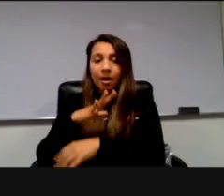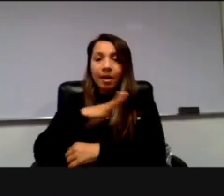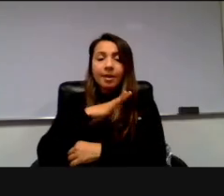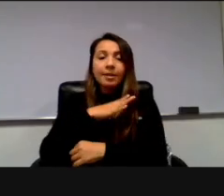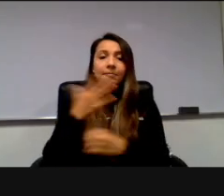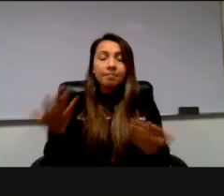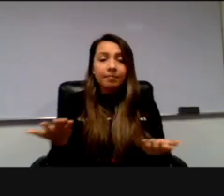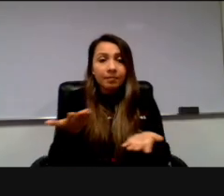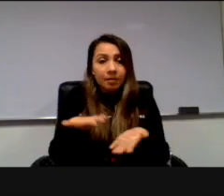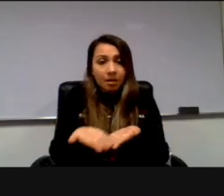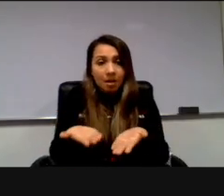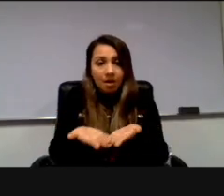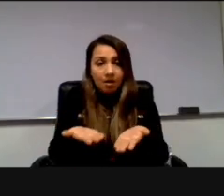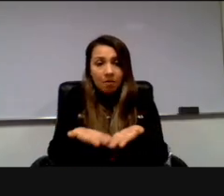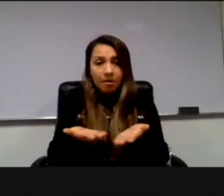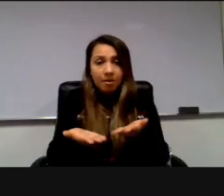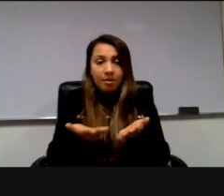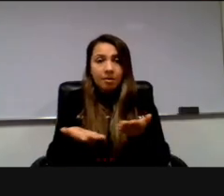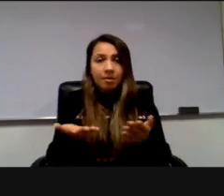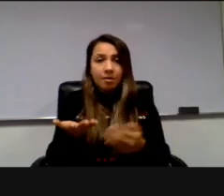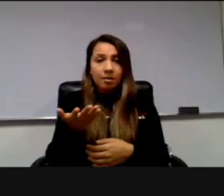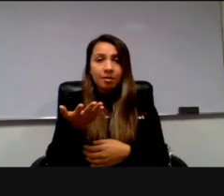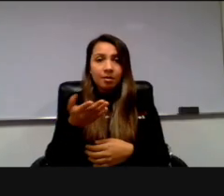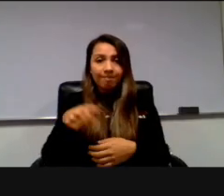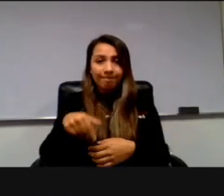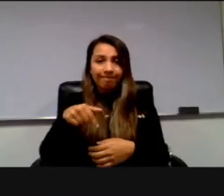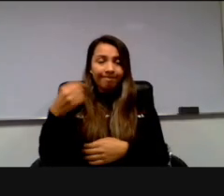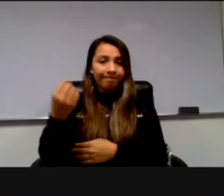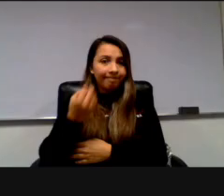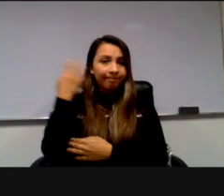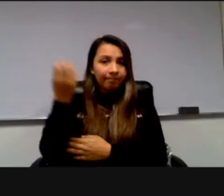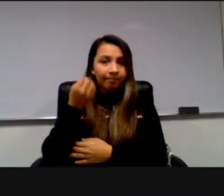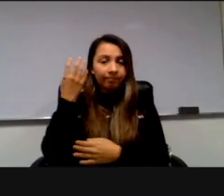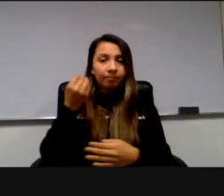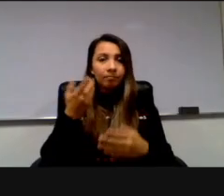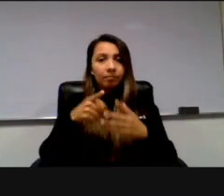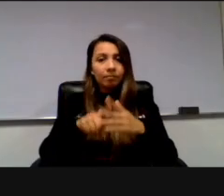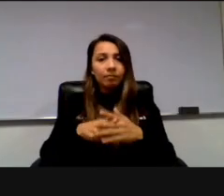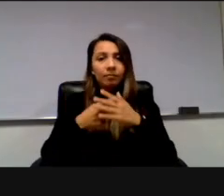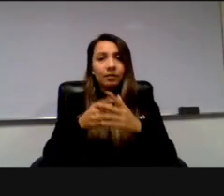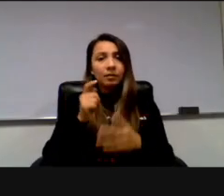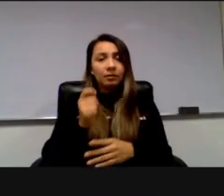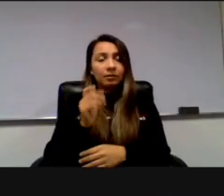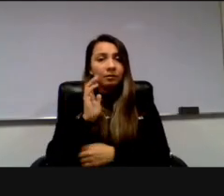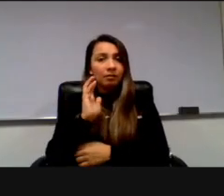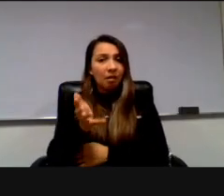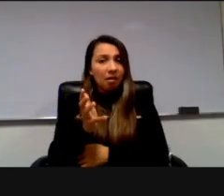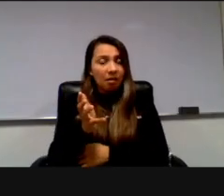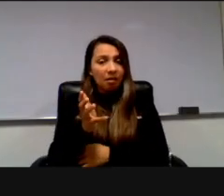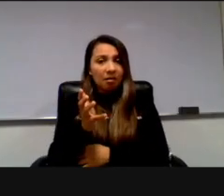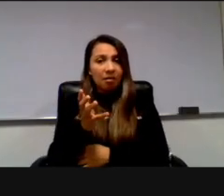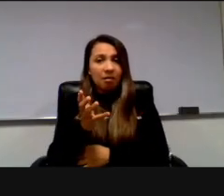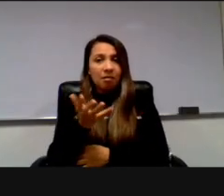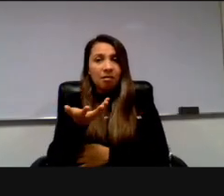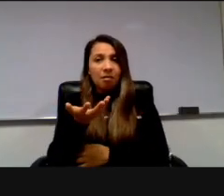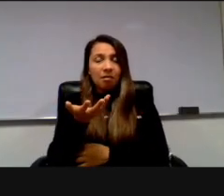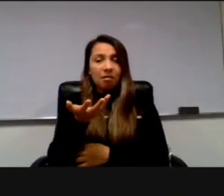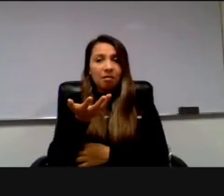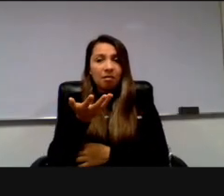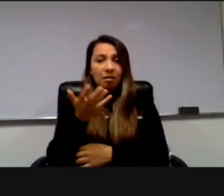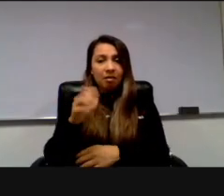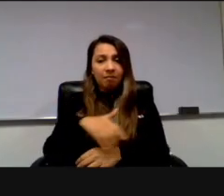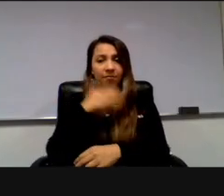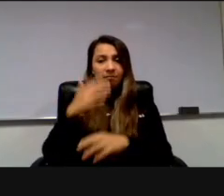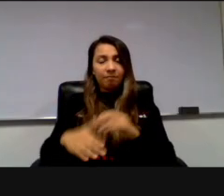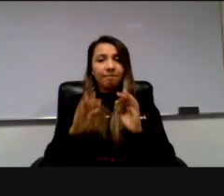en esta ocasión, el título de la plática se refiere a que, pues, no hemos terminado de conocer cómo era el último